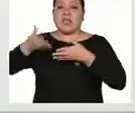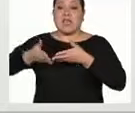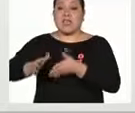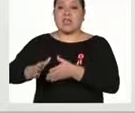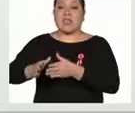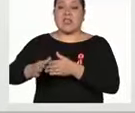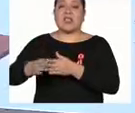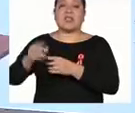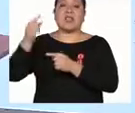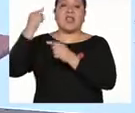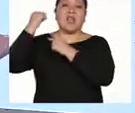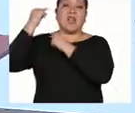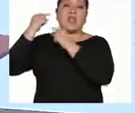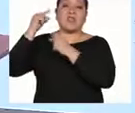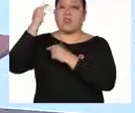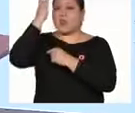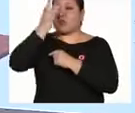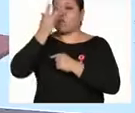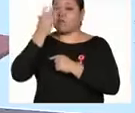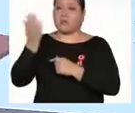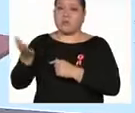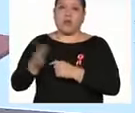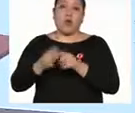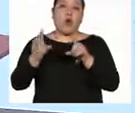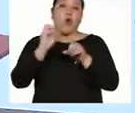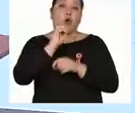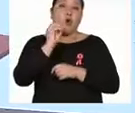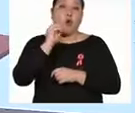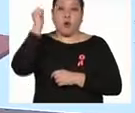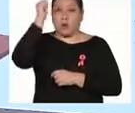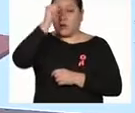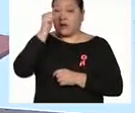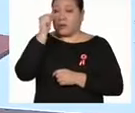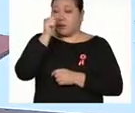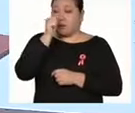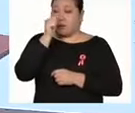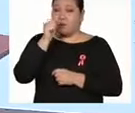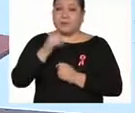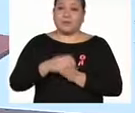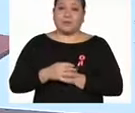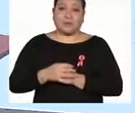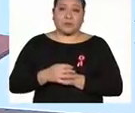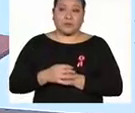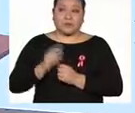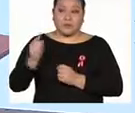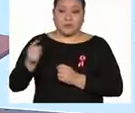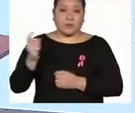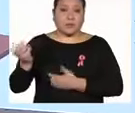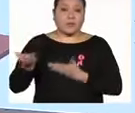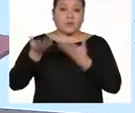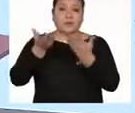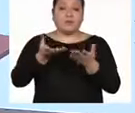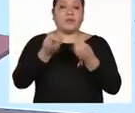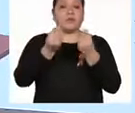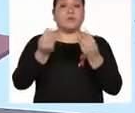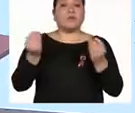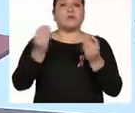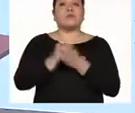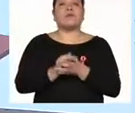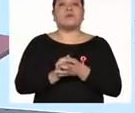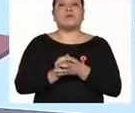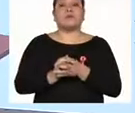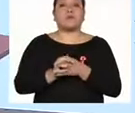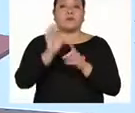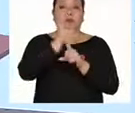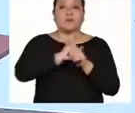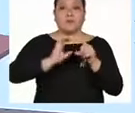de origen asiático. Ahora que lo mencionas, todas esas culturas han aportado a nuestra amplia riqueza cultural. Tú